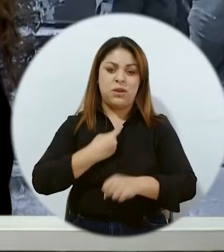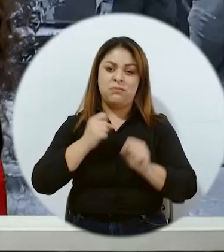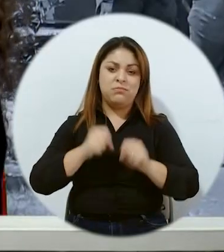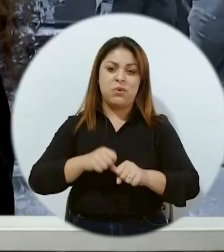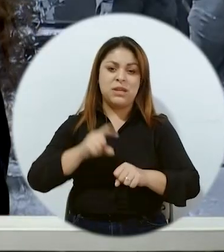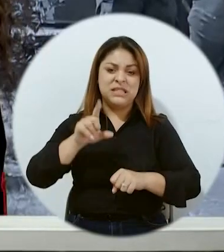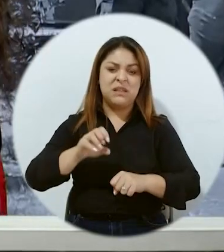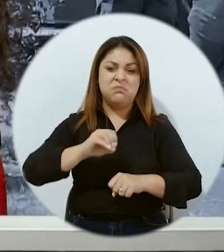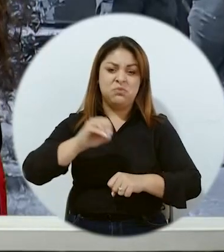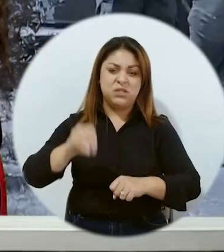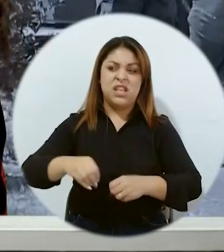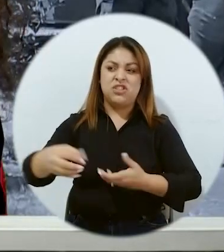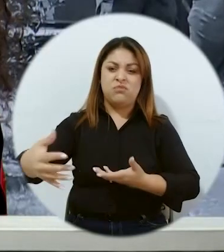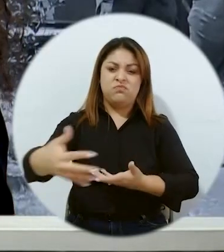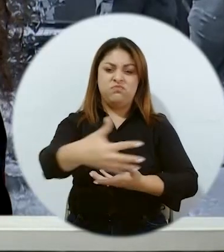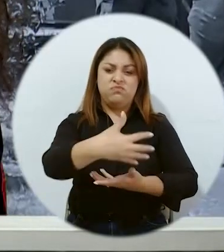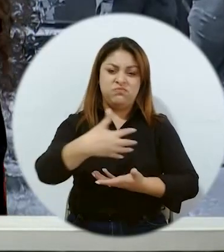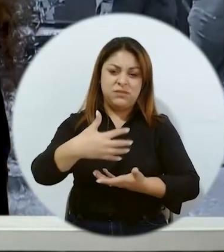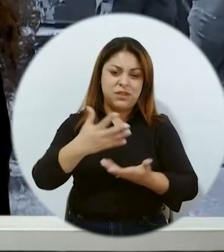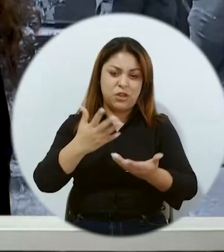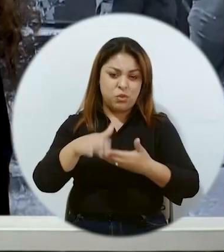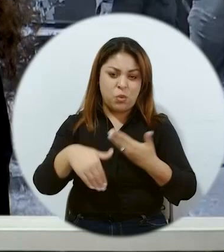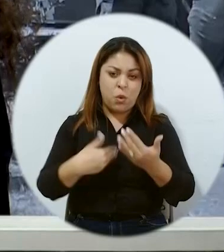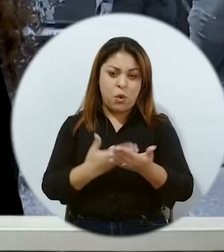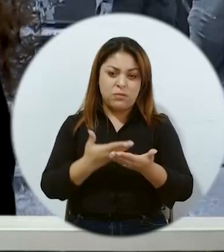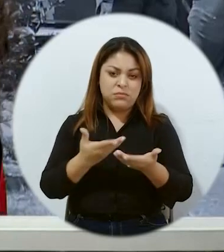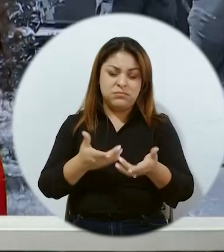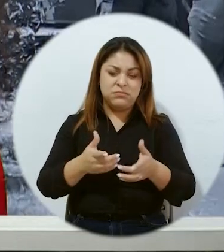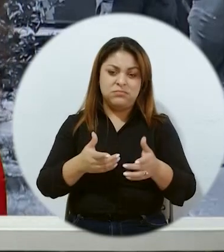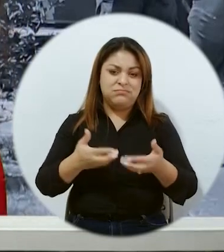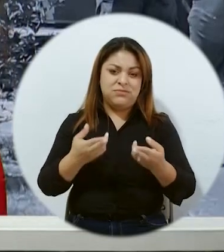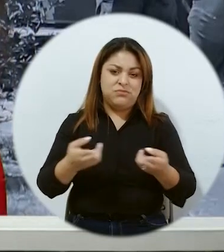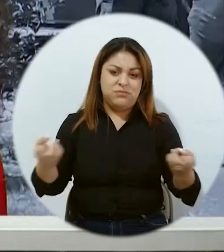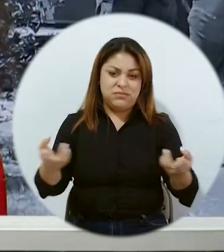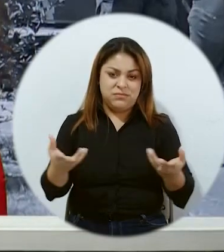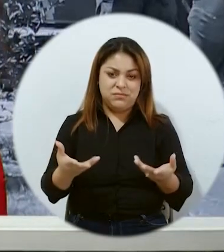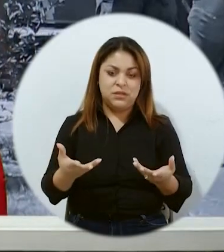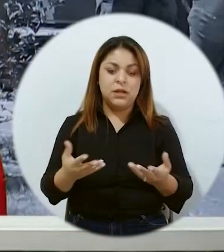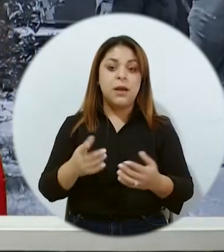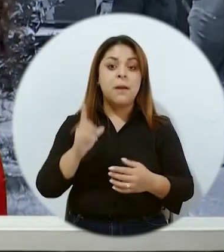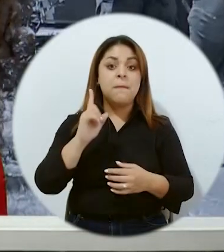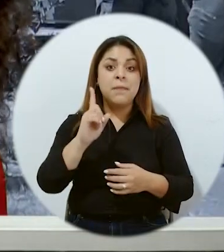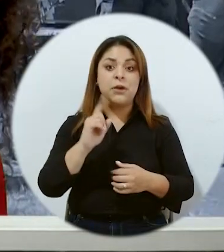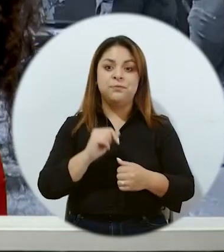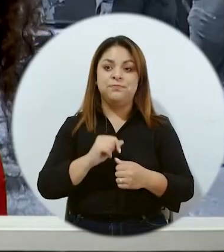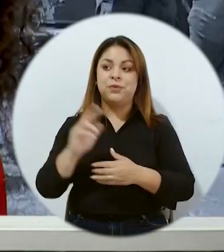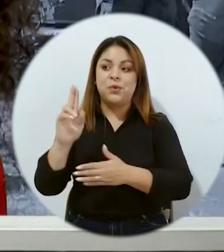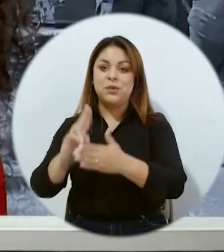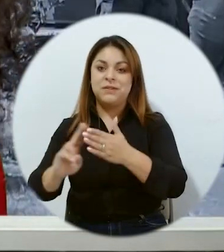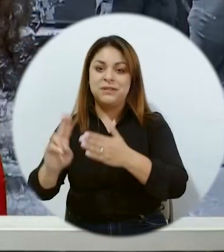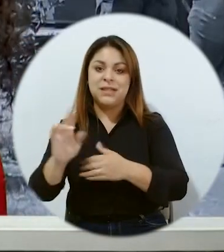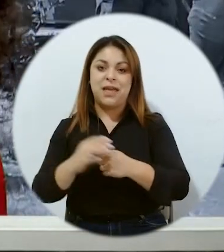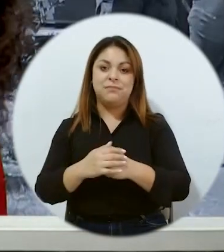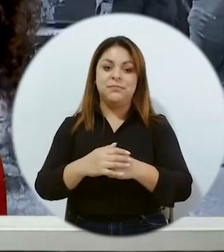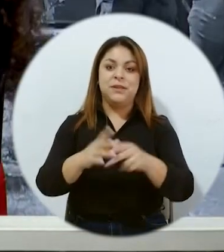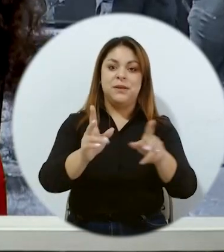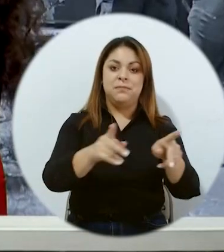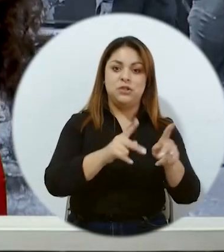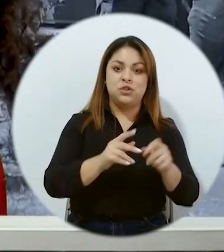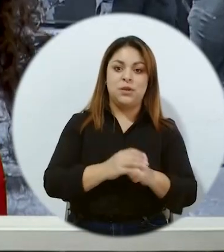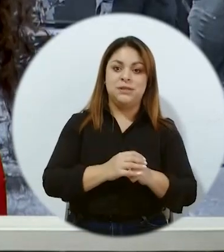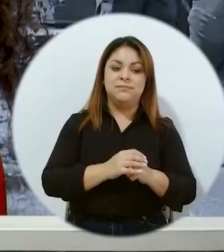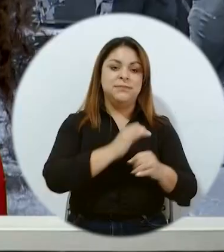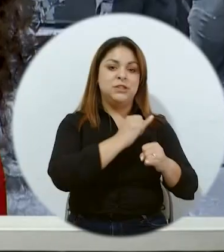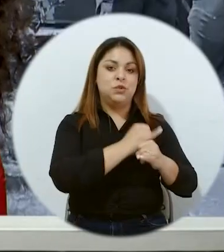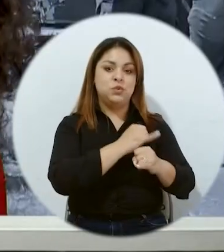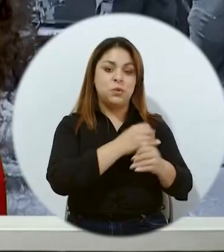el 100% del residuo orgánico que genera. Pero ¿qué pasa cuando unimos a la universidad, unimos a la parte civil, unimos a